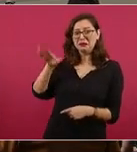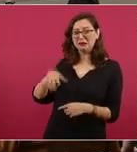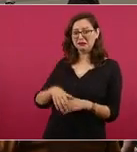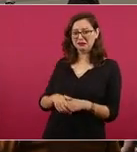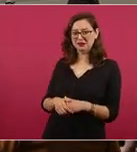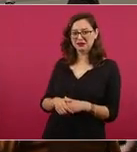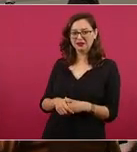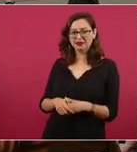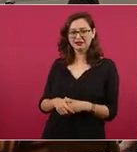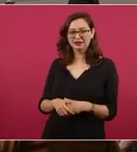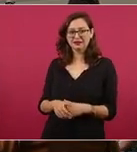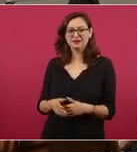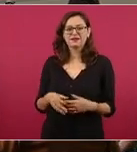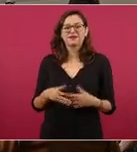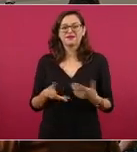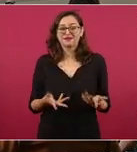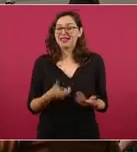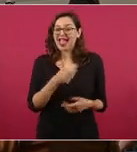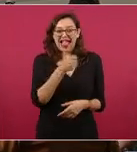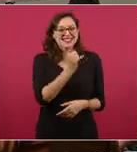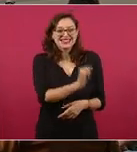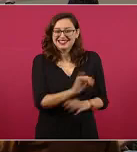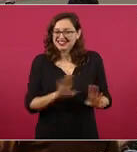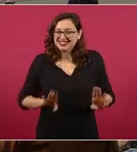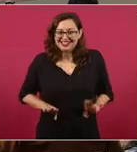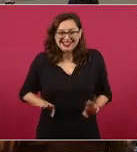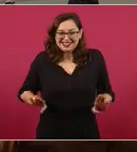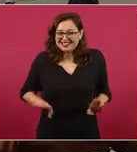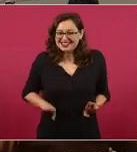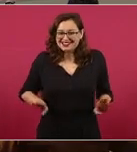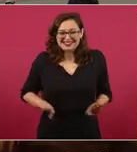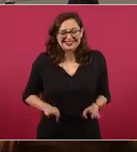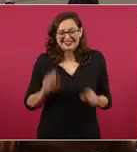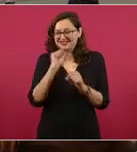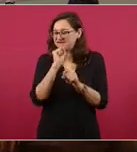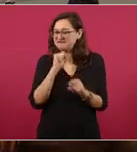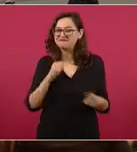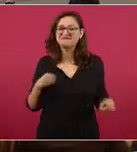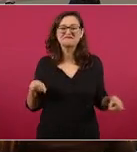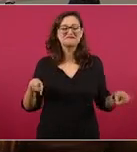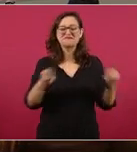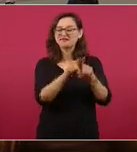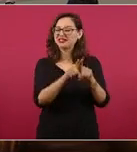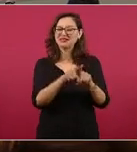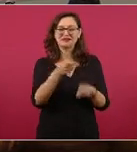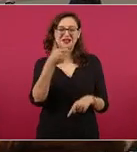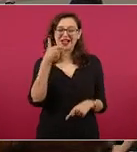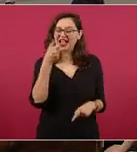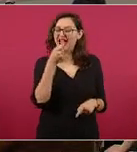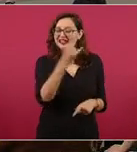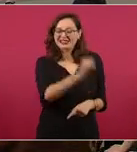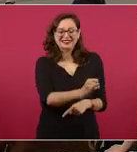porque también esa es otra característica de los conservadores.